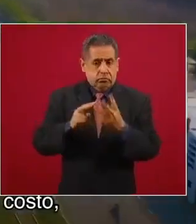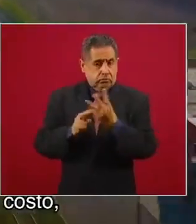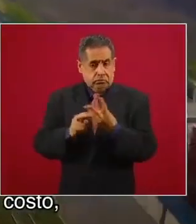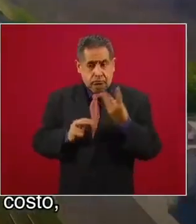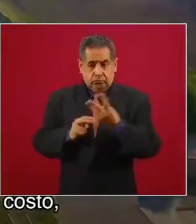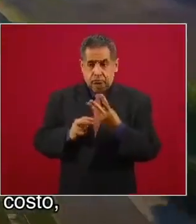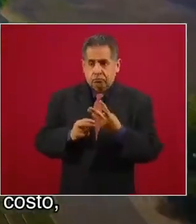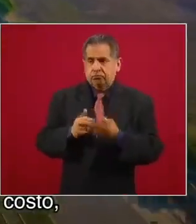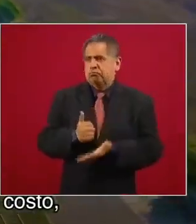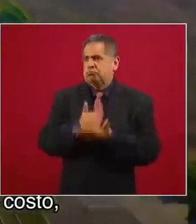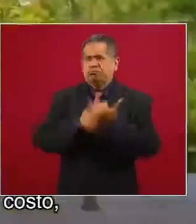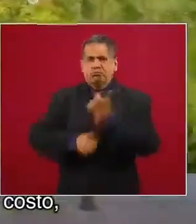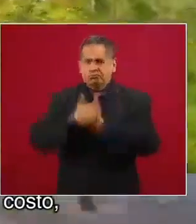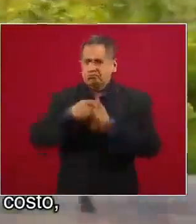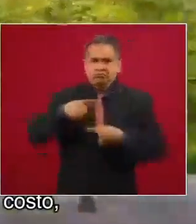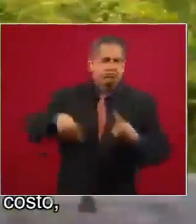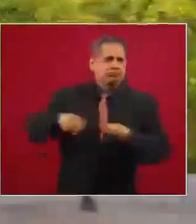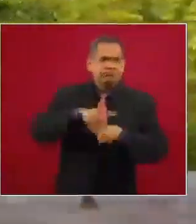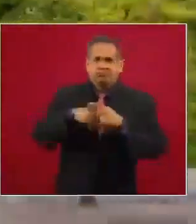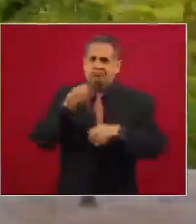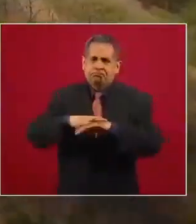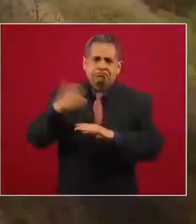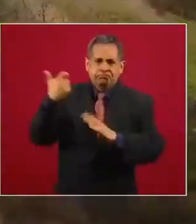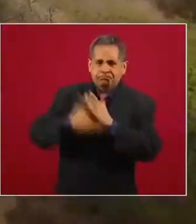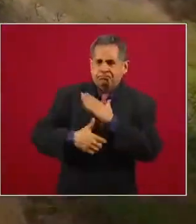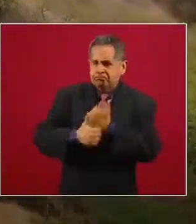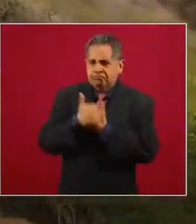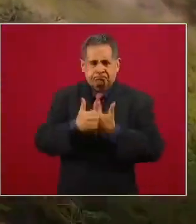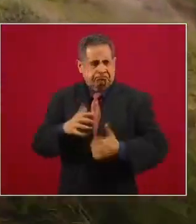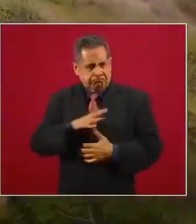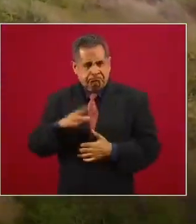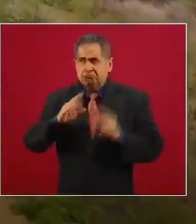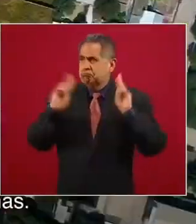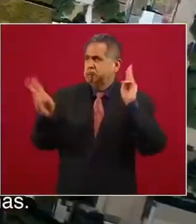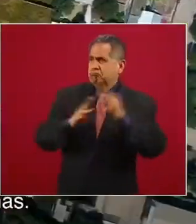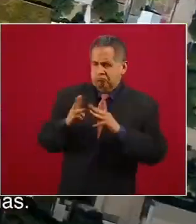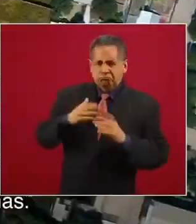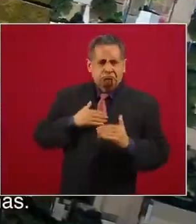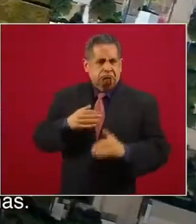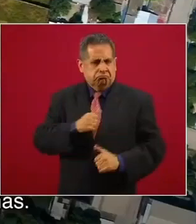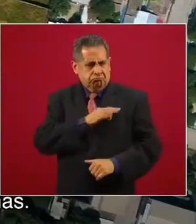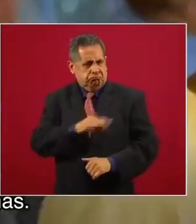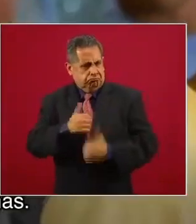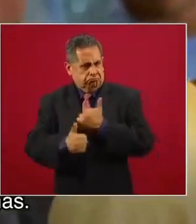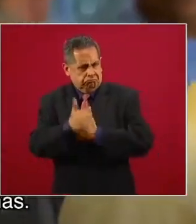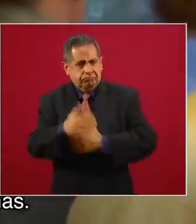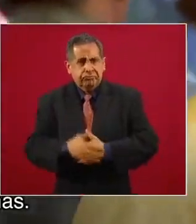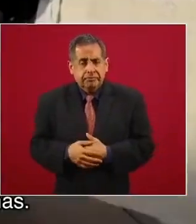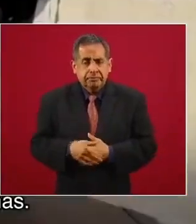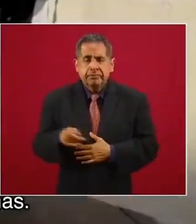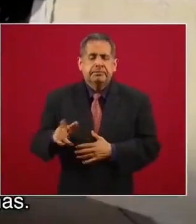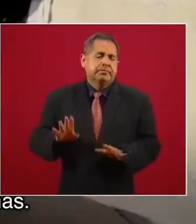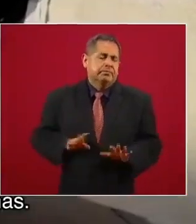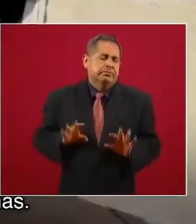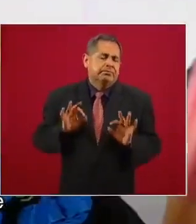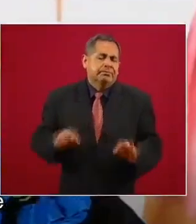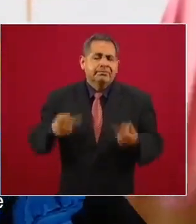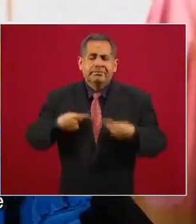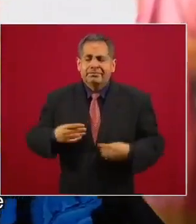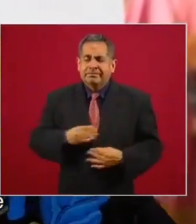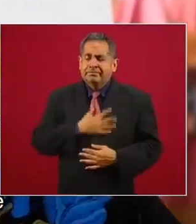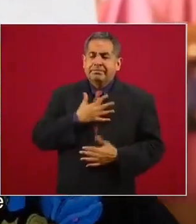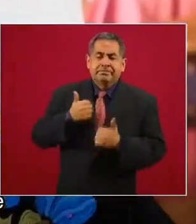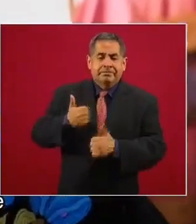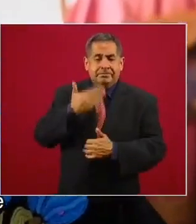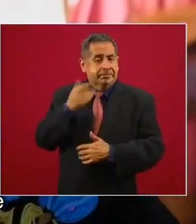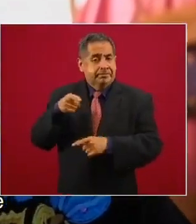una alternativa competitiva en tiempo y costo, frente a las rutas de comercio mundial. Buscamos mejorar el bienestar de las personas. Para